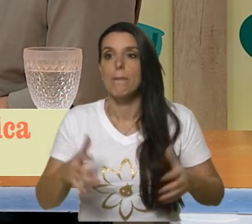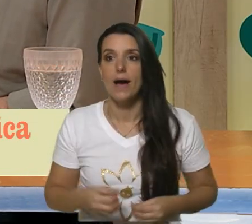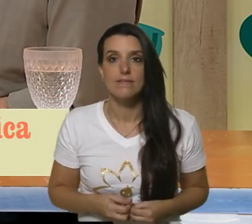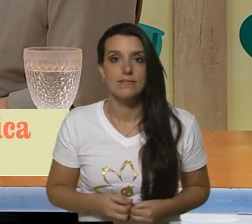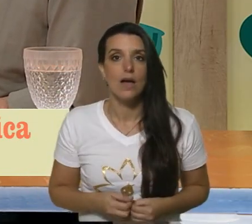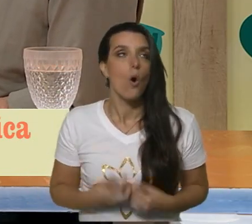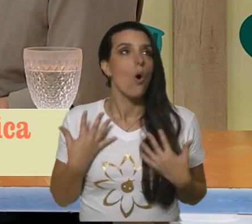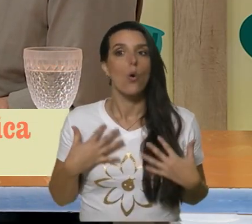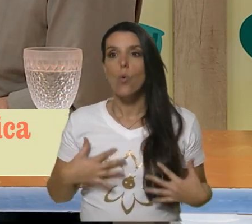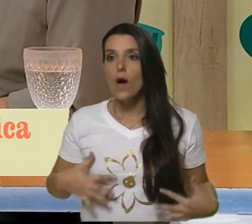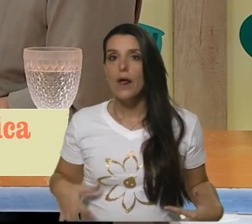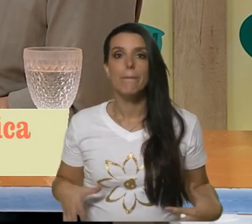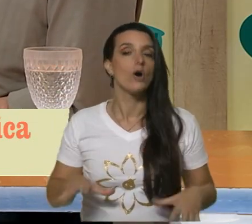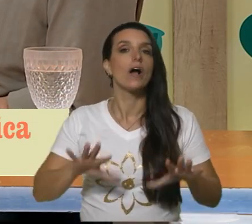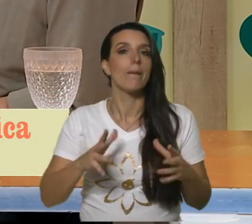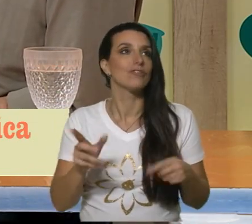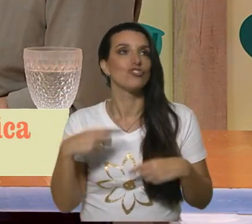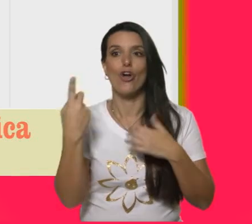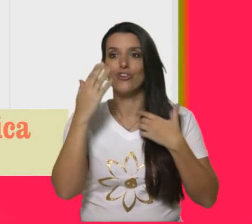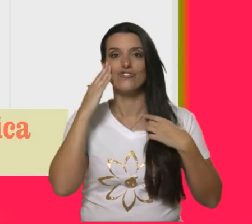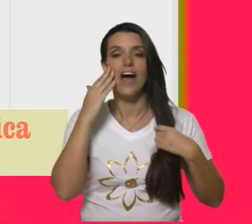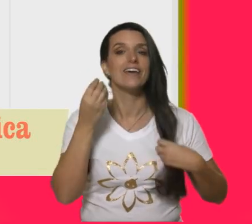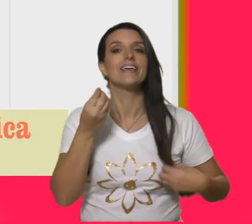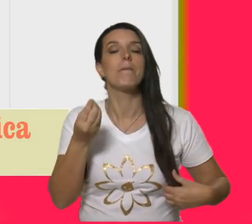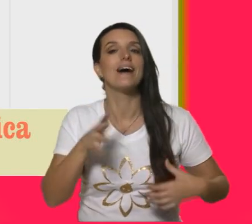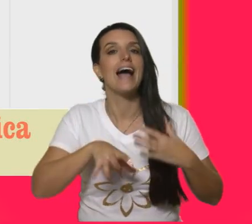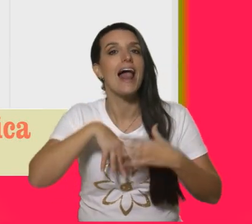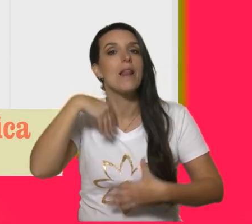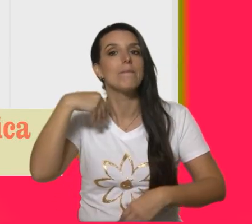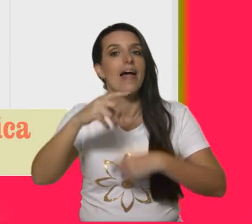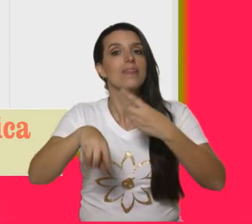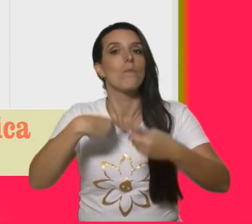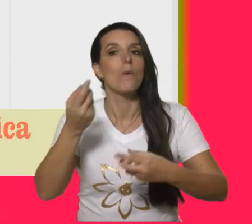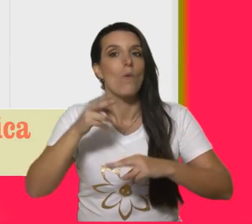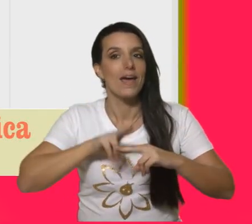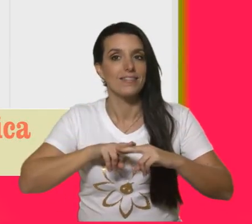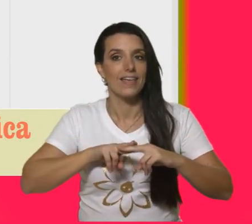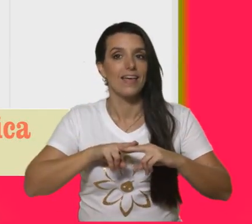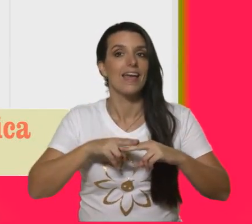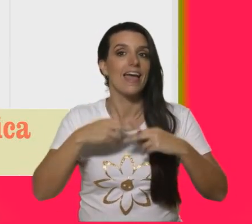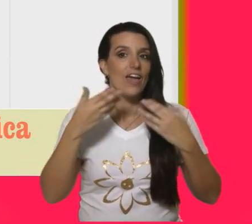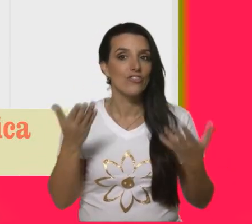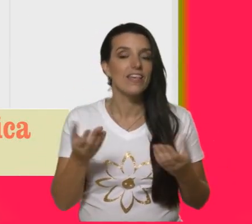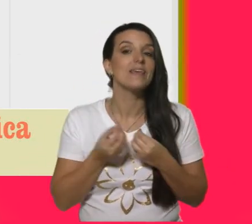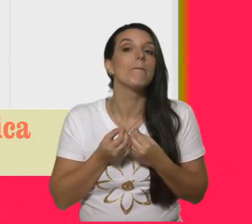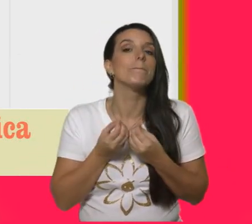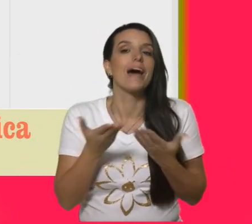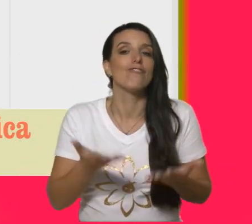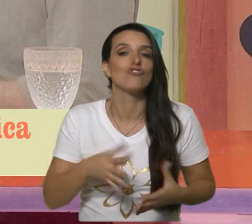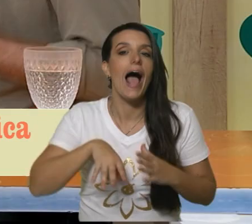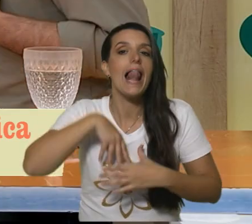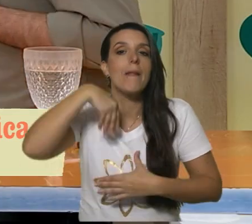pasa con el cuerpo de alguna manera todos lo sabemos seguro qué pasa con el alma después de la muerte el alma Qué pasa para